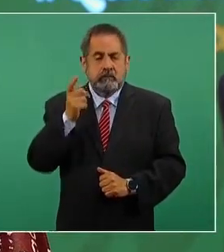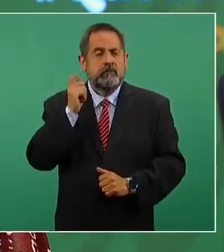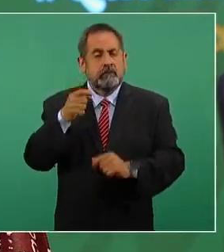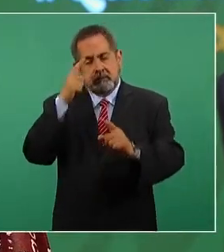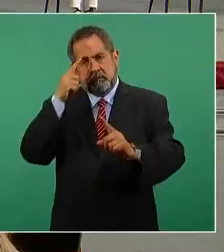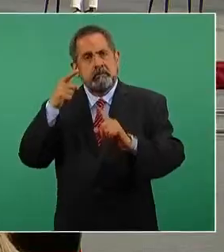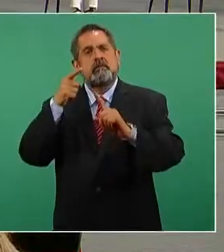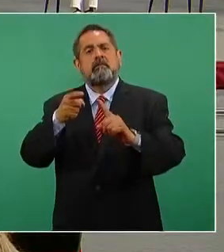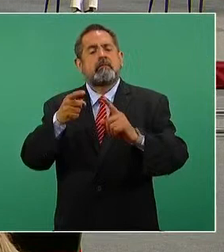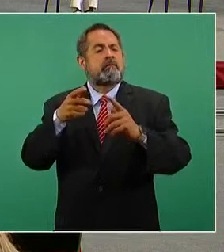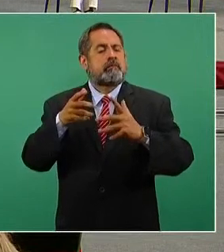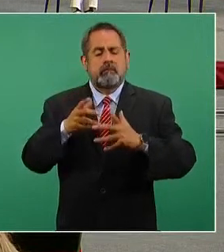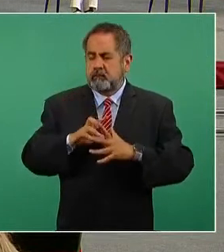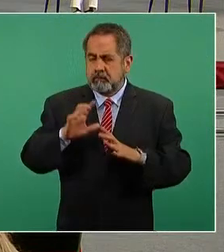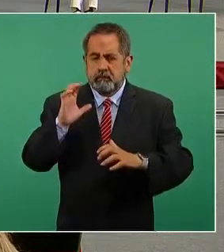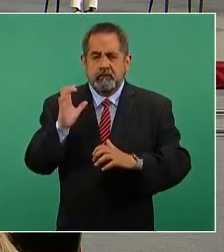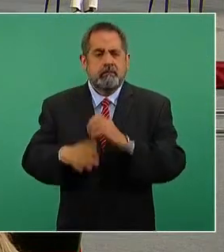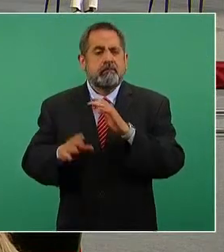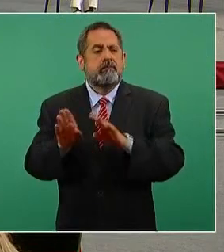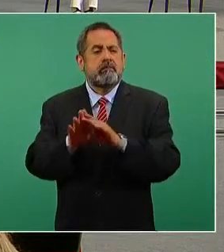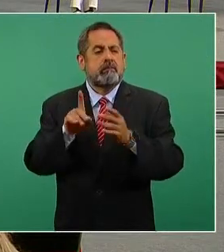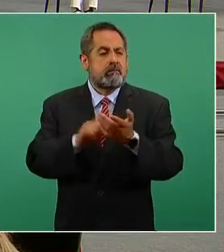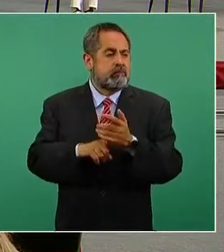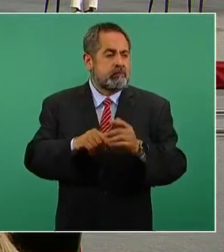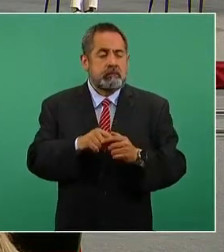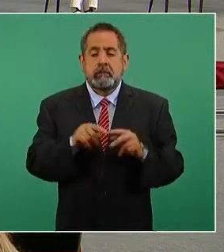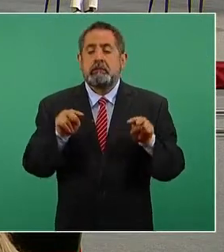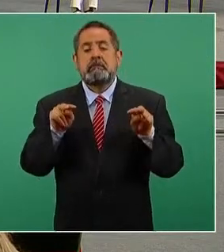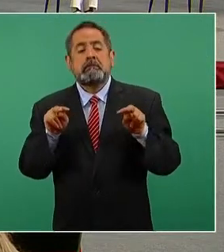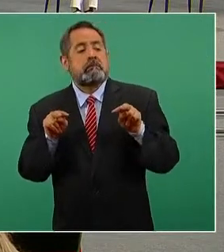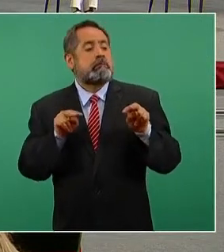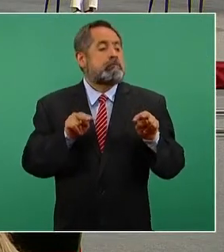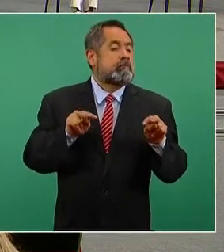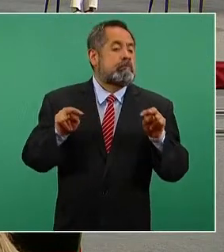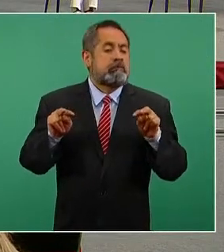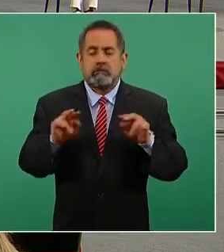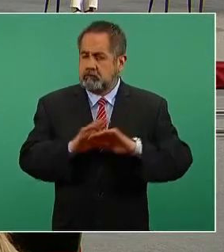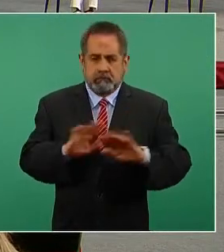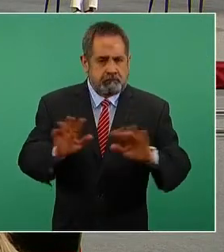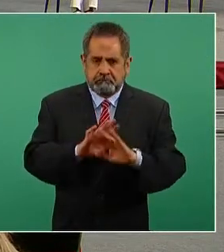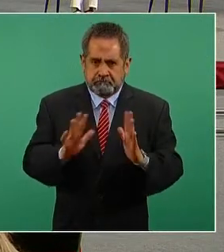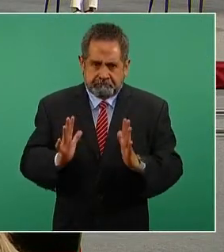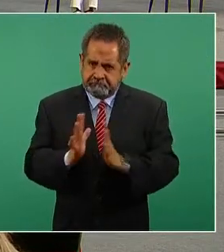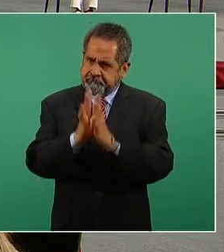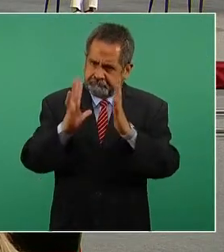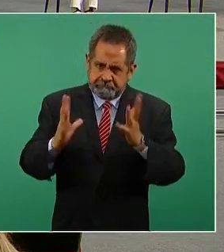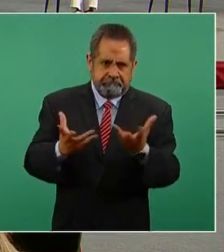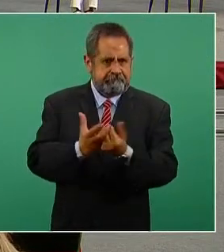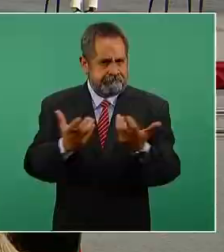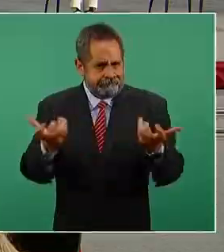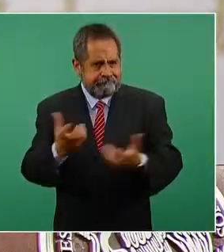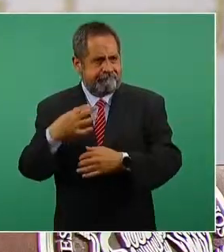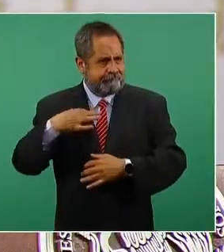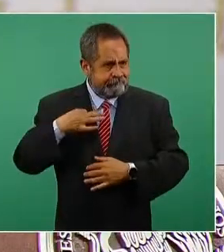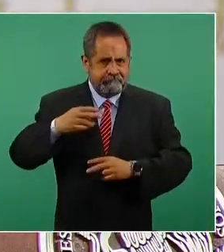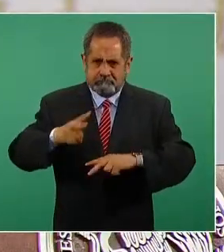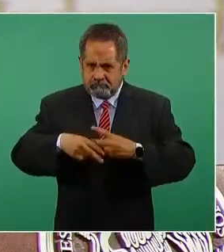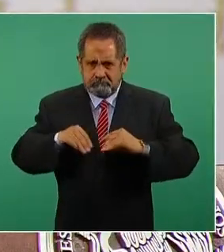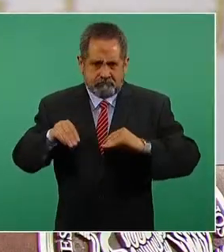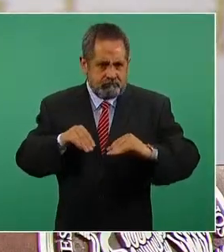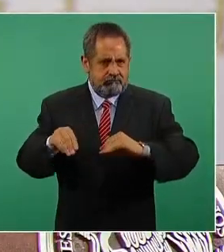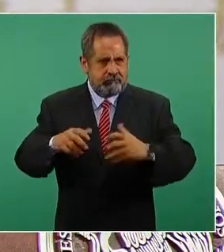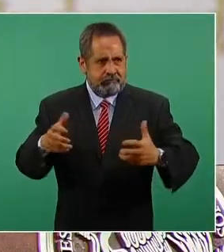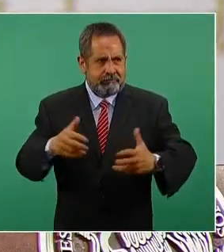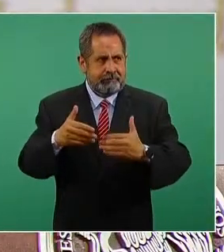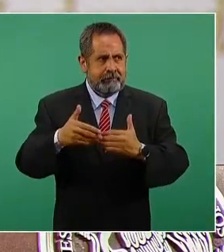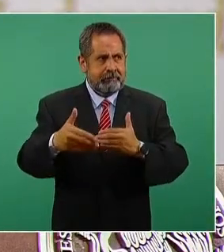involved. Terminar con el fenómeno de los observadores. Todo el mundo debe participar. We are mobilizing in